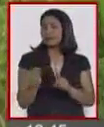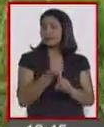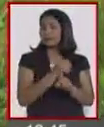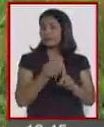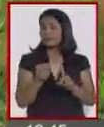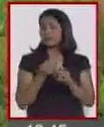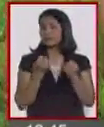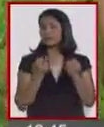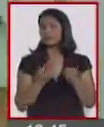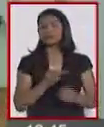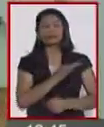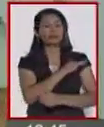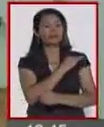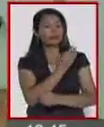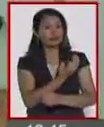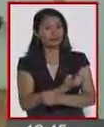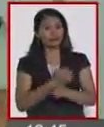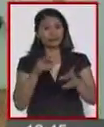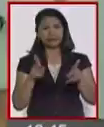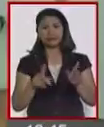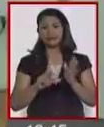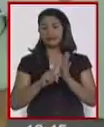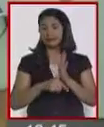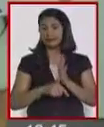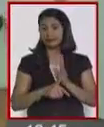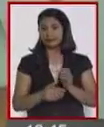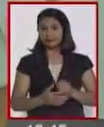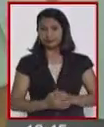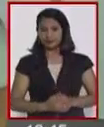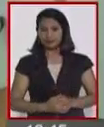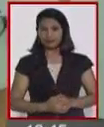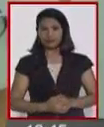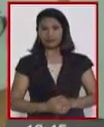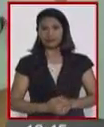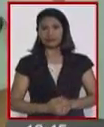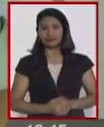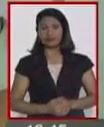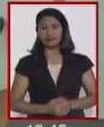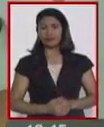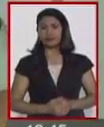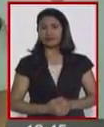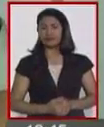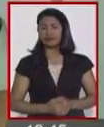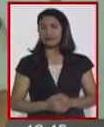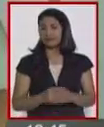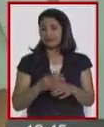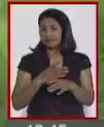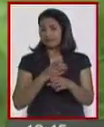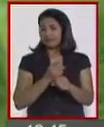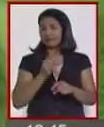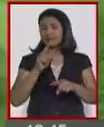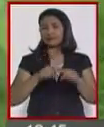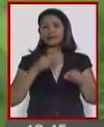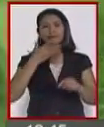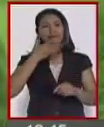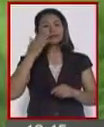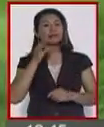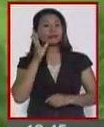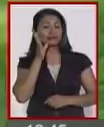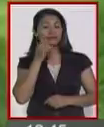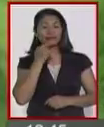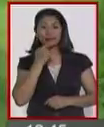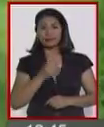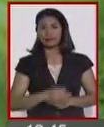a esta persona y el segundo paso que procede es a agarrar y asfixiarla. La madre de la